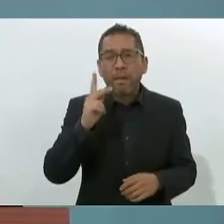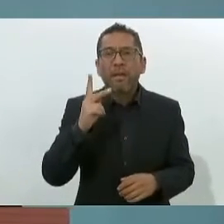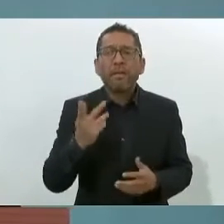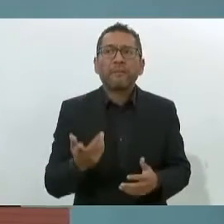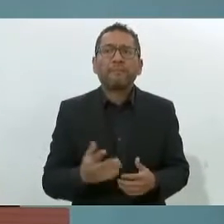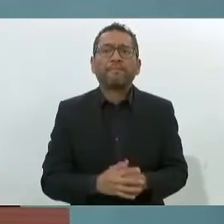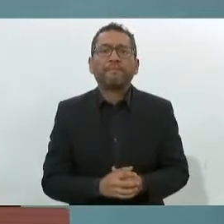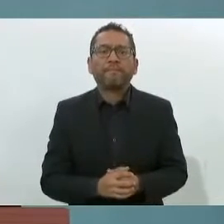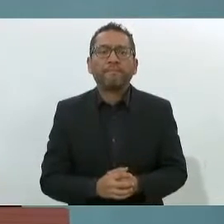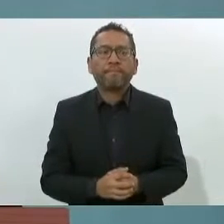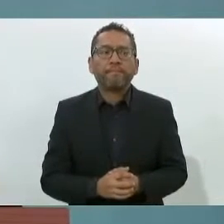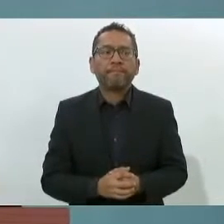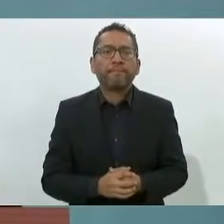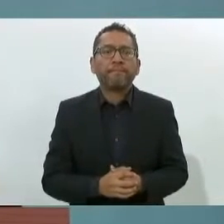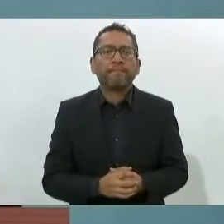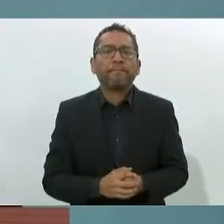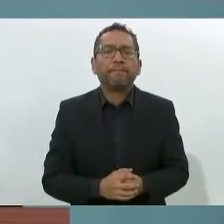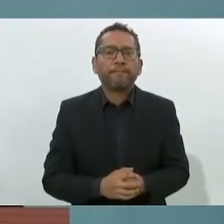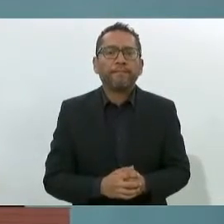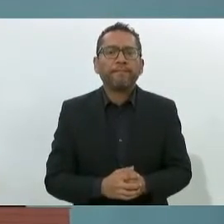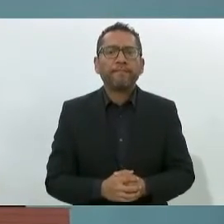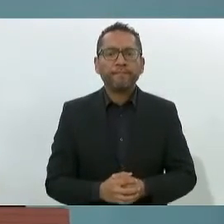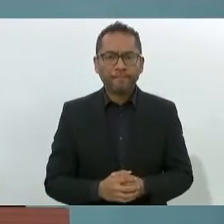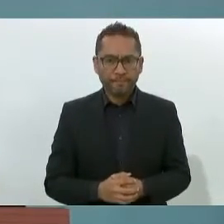económico, por